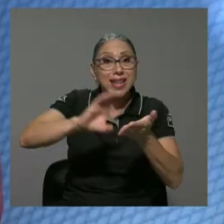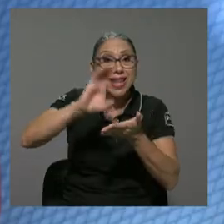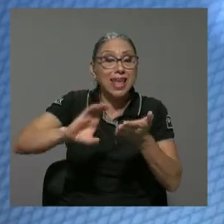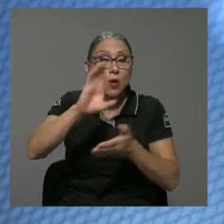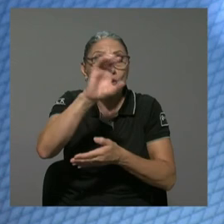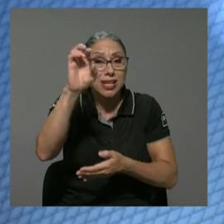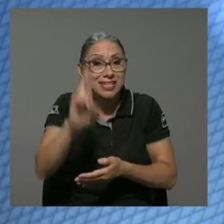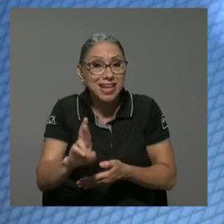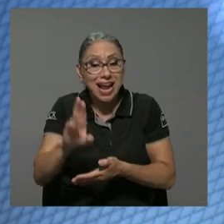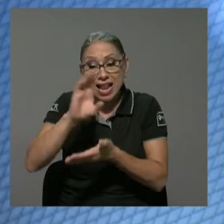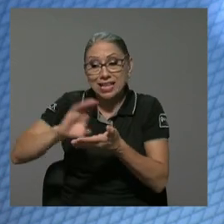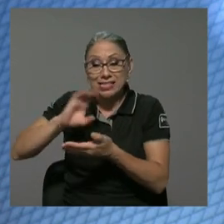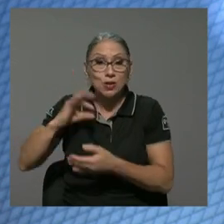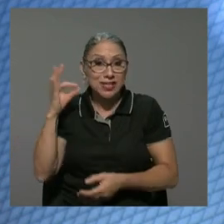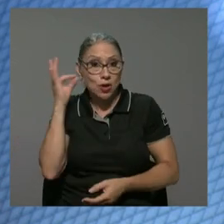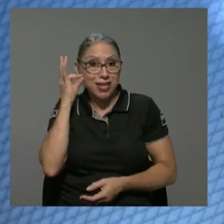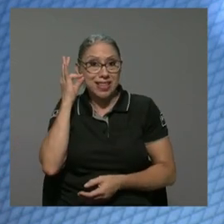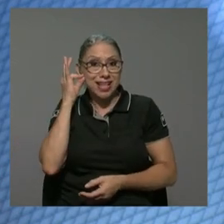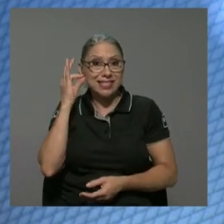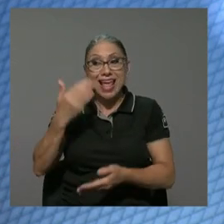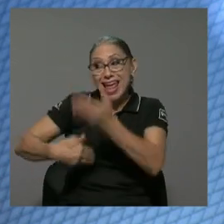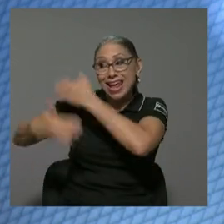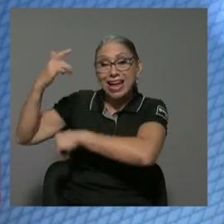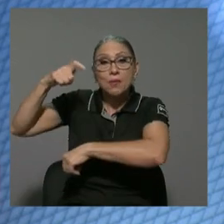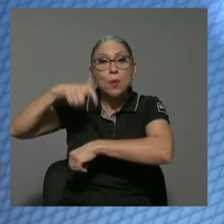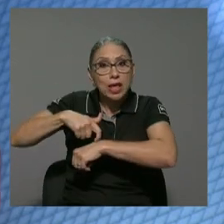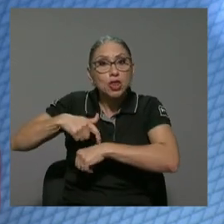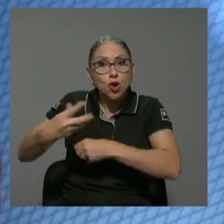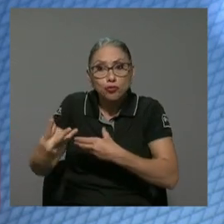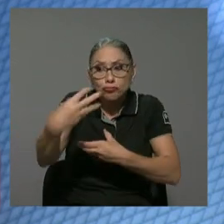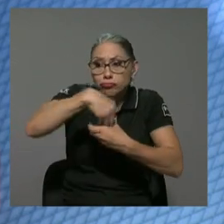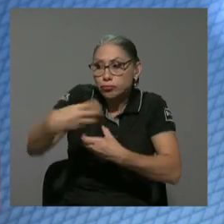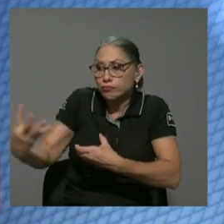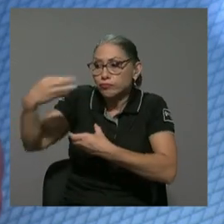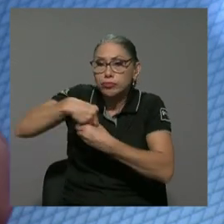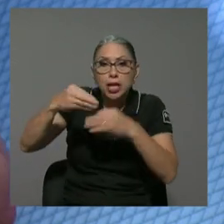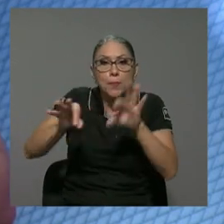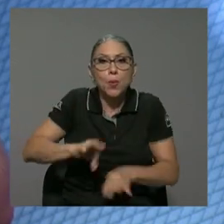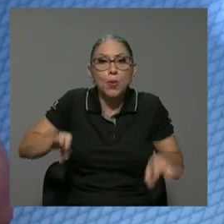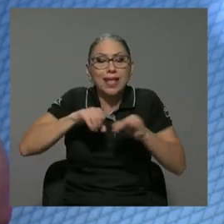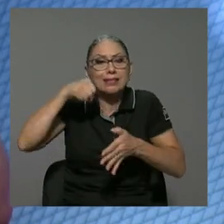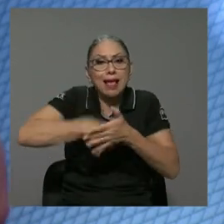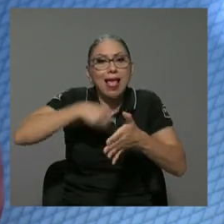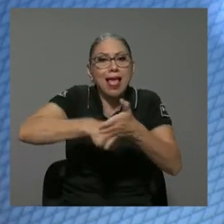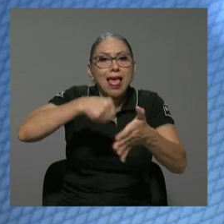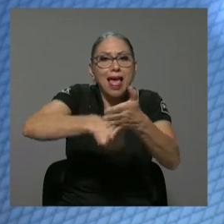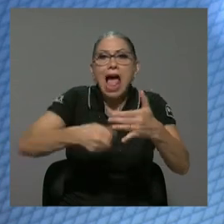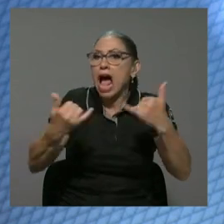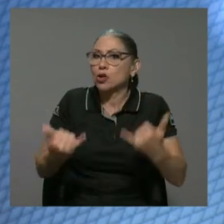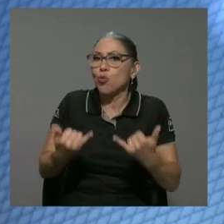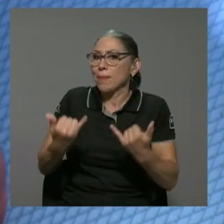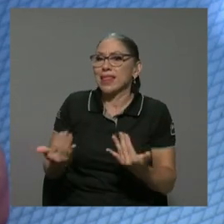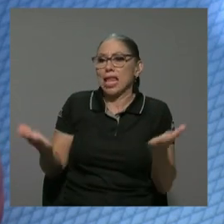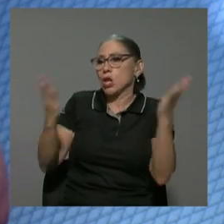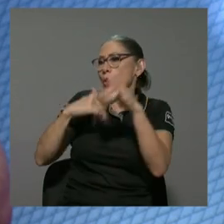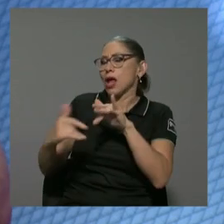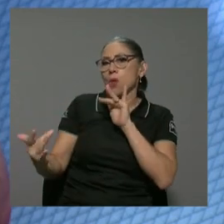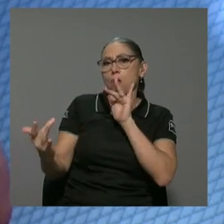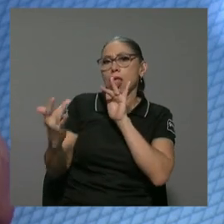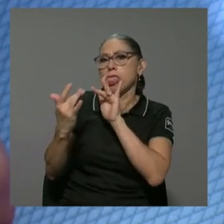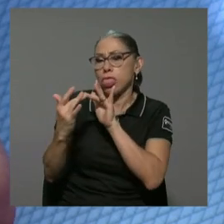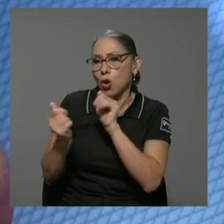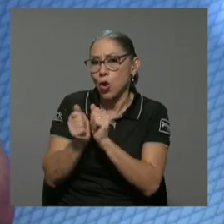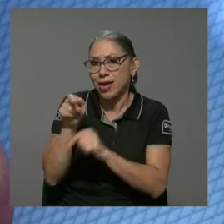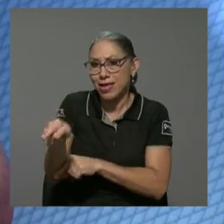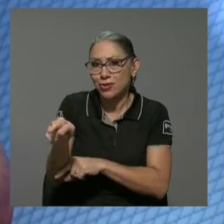Colegio de Señoritas fueron esenciales en luchas, y que actualmente no estamos sabiendo llegar a esos estudiantes. Yo creo que eso es lo que tenemos